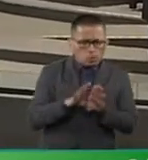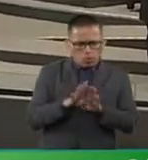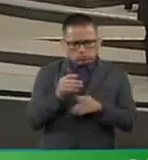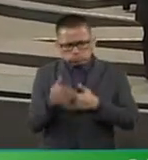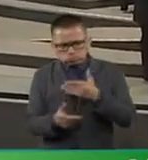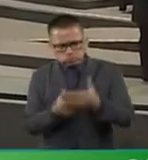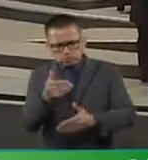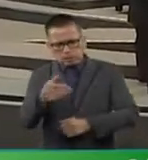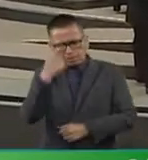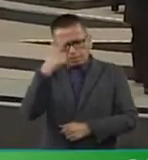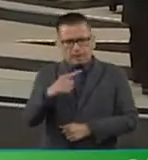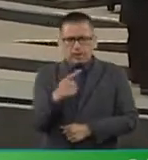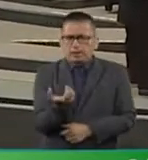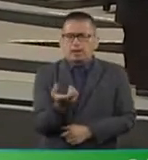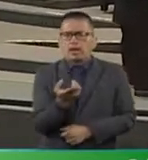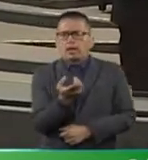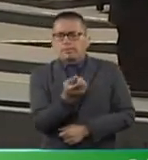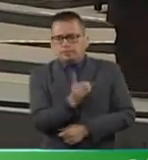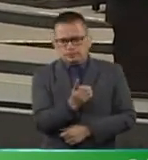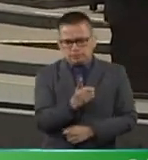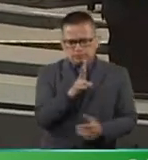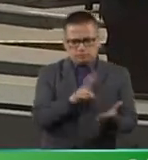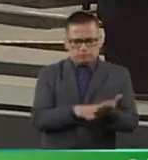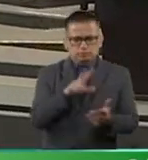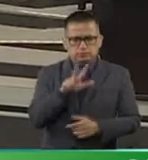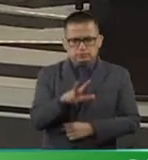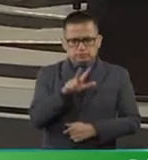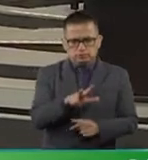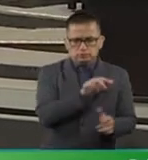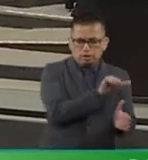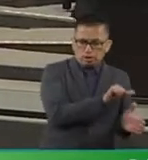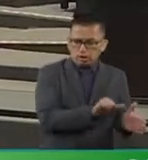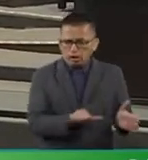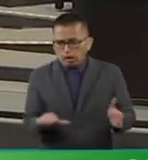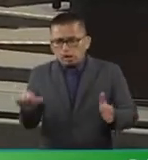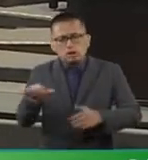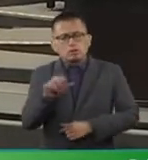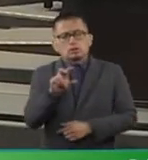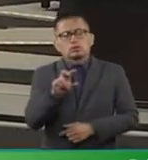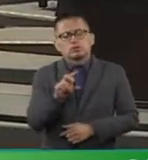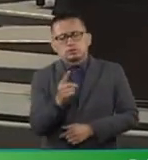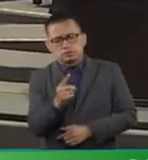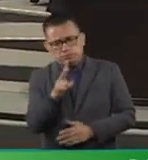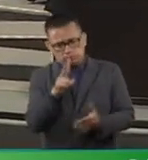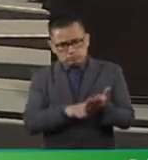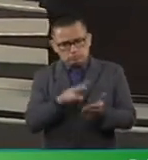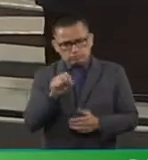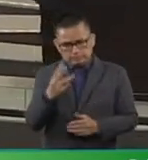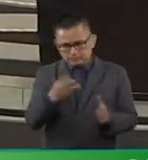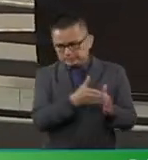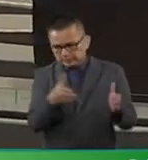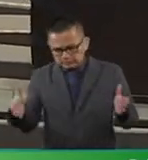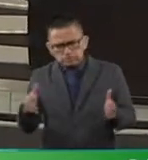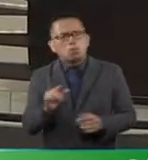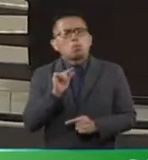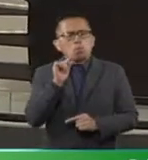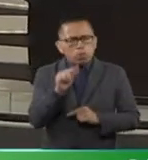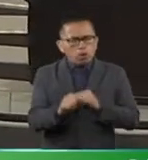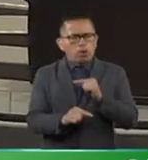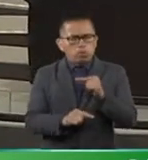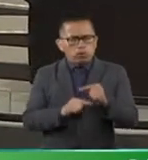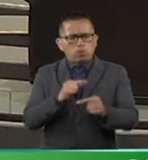empezando en diciembre de 2018 y hasta diciembre de 2023 tuviésemos un